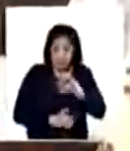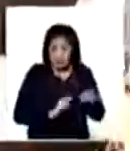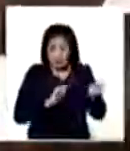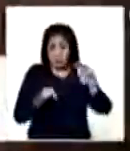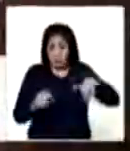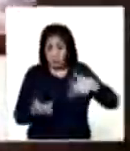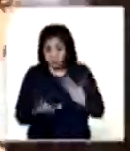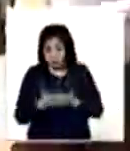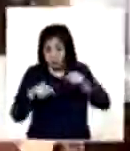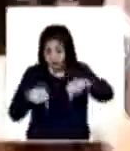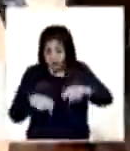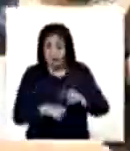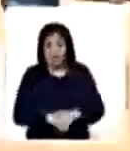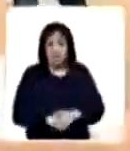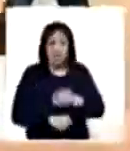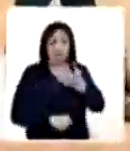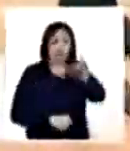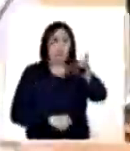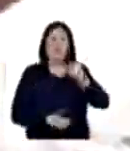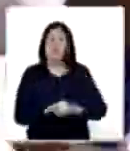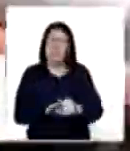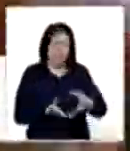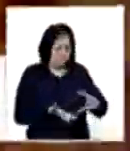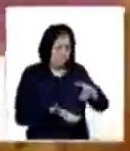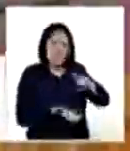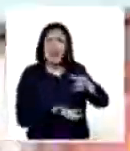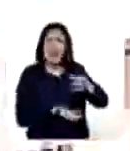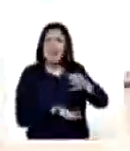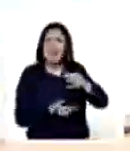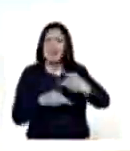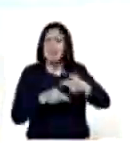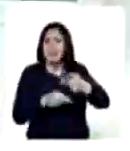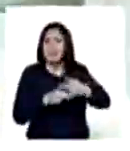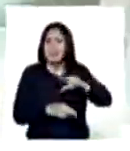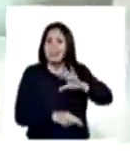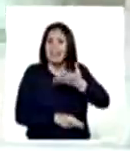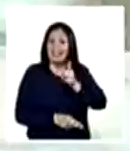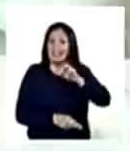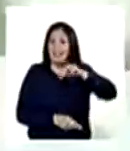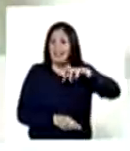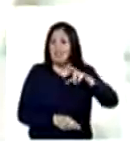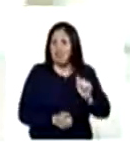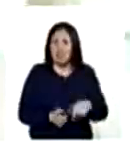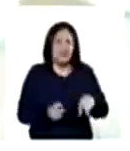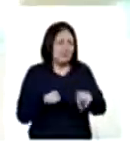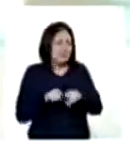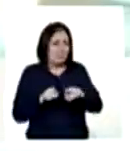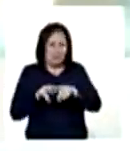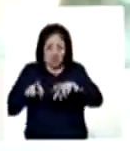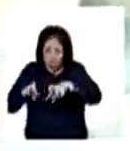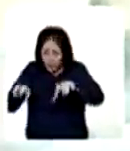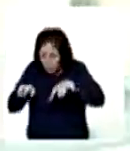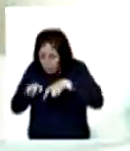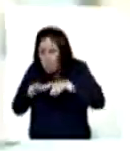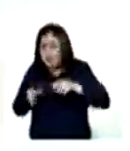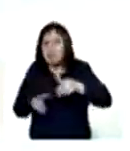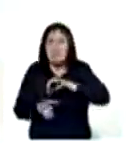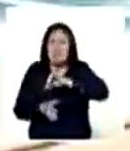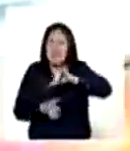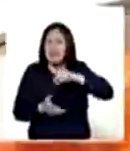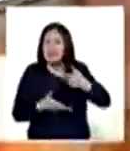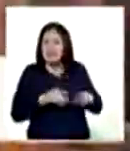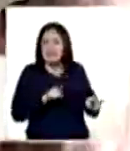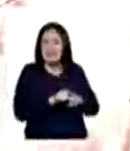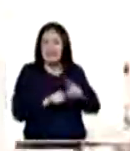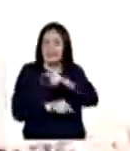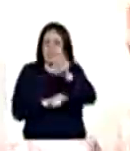aquí a Mistura. Por ejemplo, el champú de frutas tan rico, ¿no? Los picarones también. Y para quienes